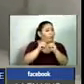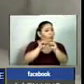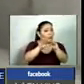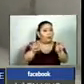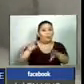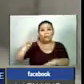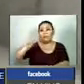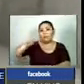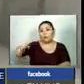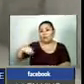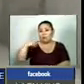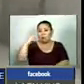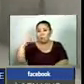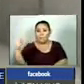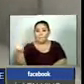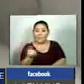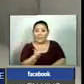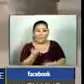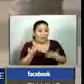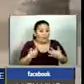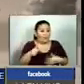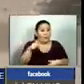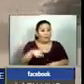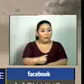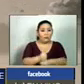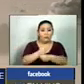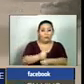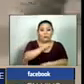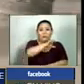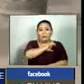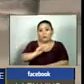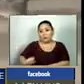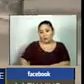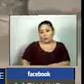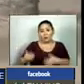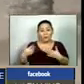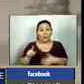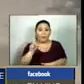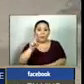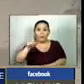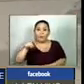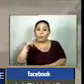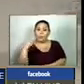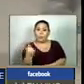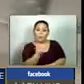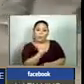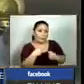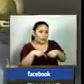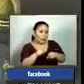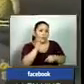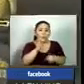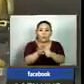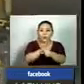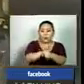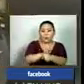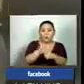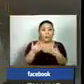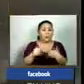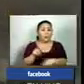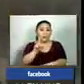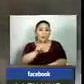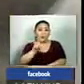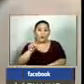personas con casos confirmados en El Salvador, de momento con 1.200 casos activos, de los cuales 117